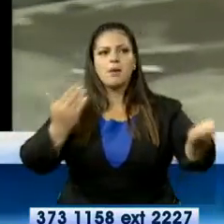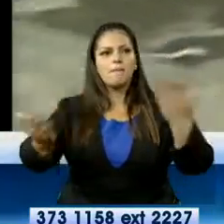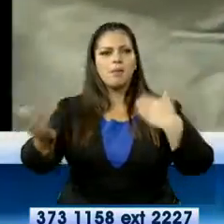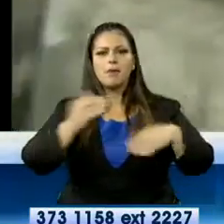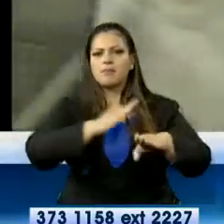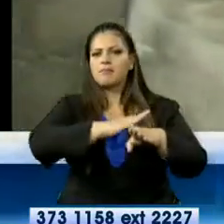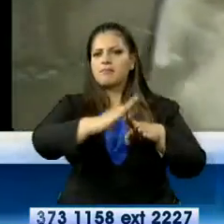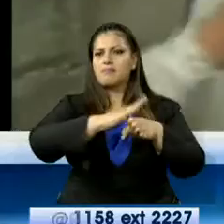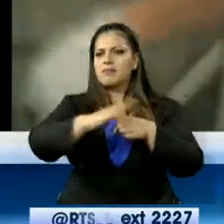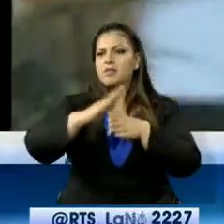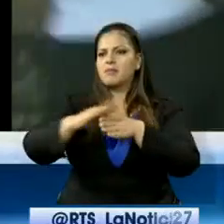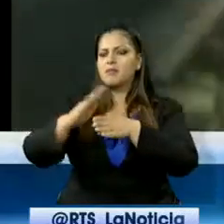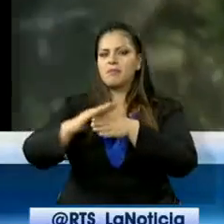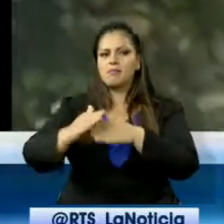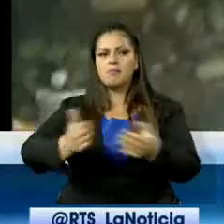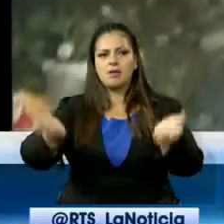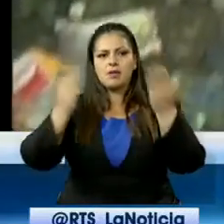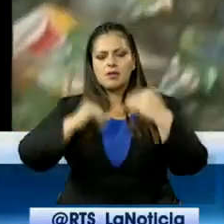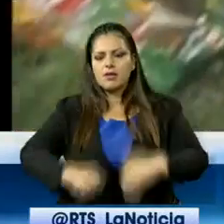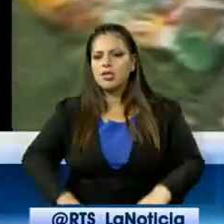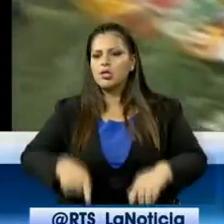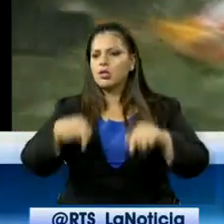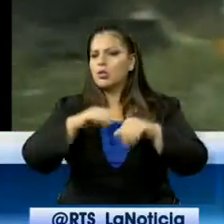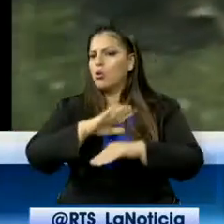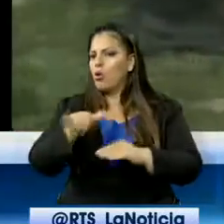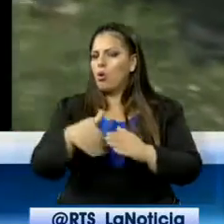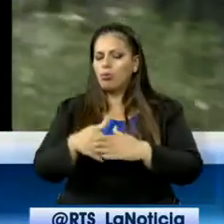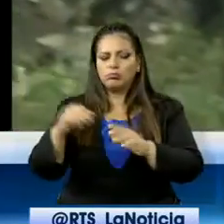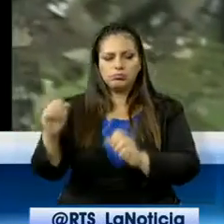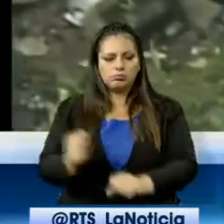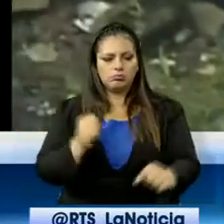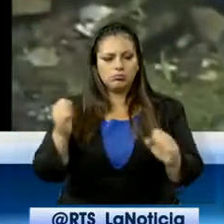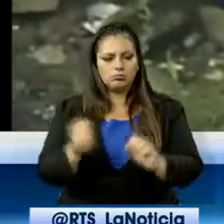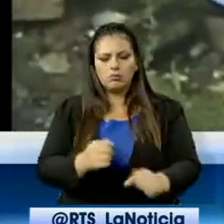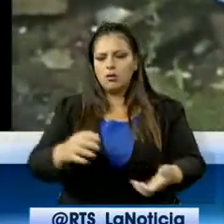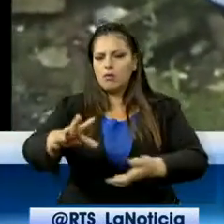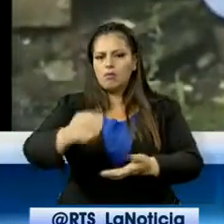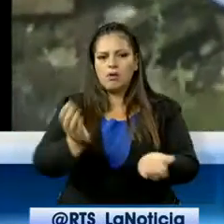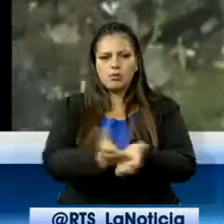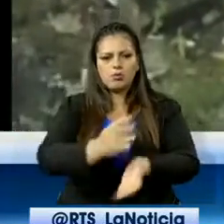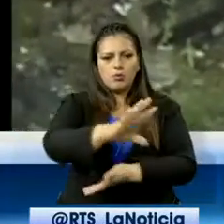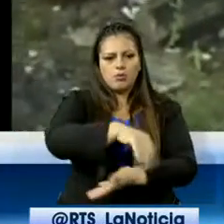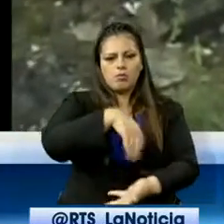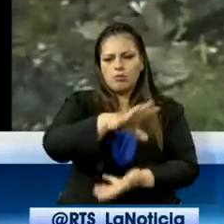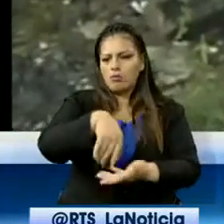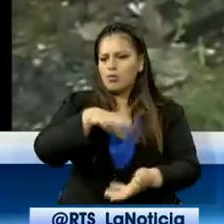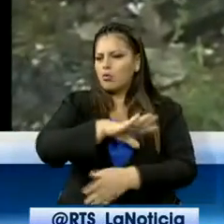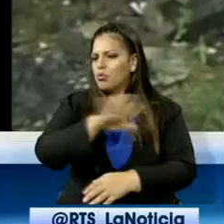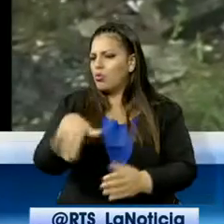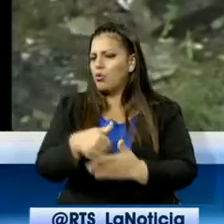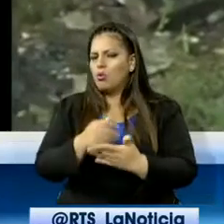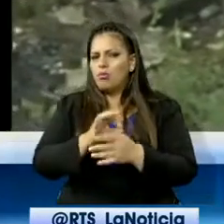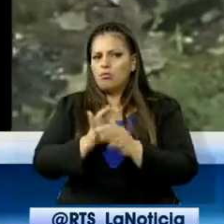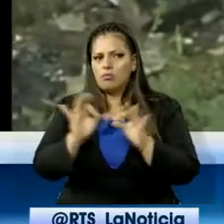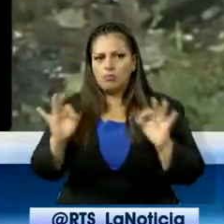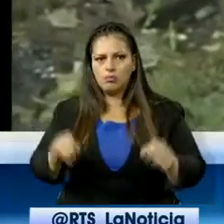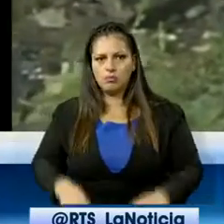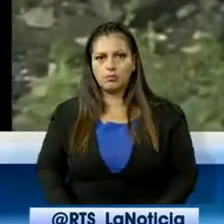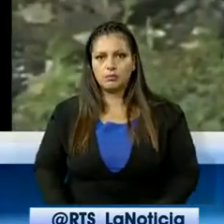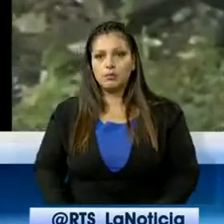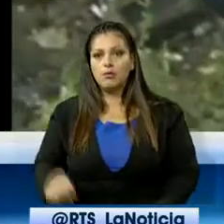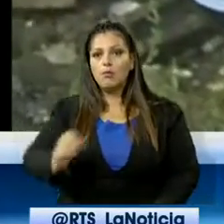eliminen todos los que son los criaderos las llantas las botellas los tanques mal tapados